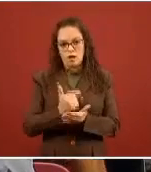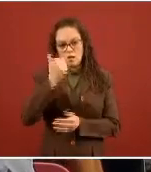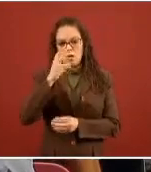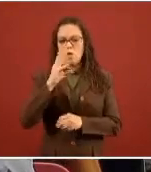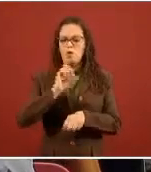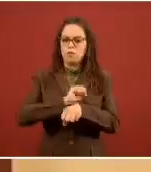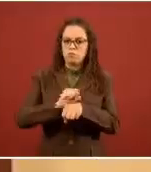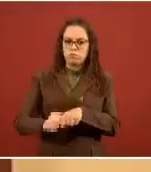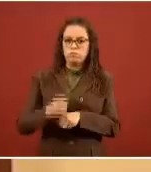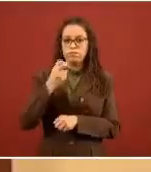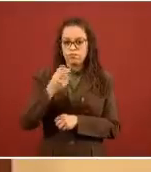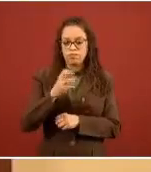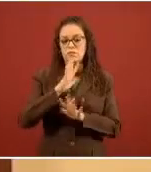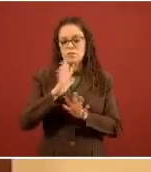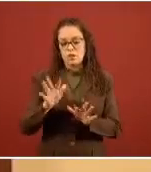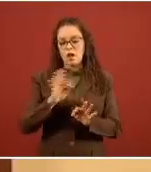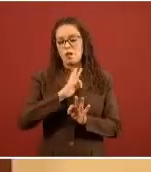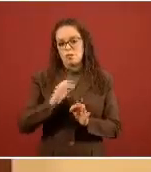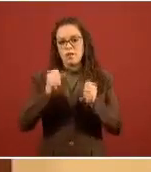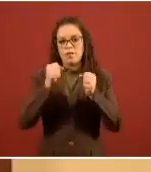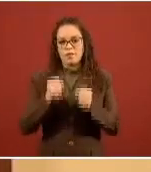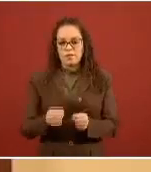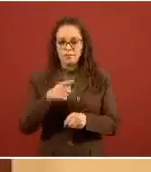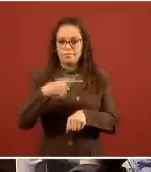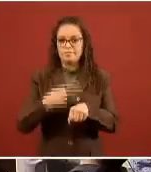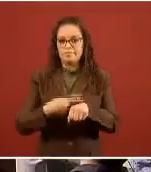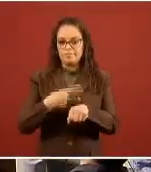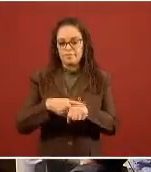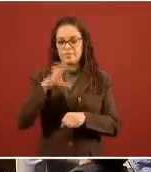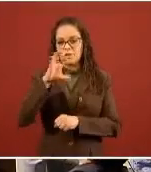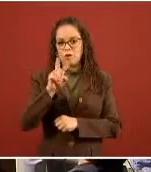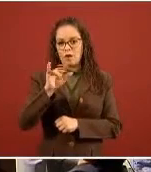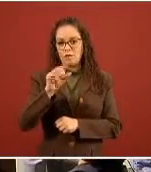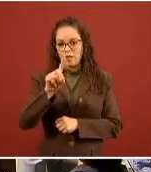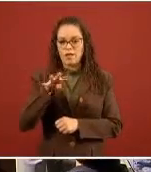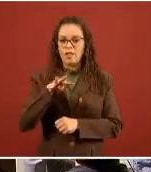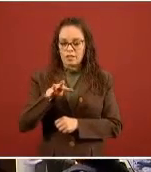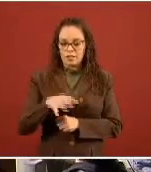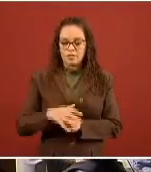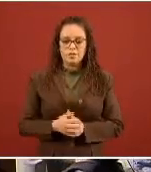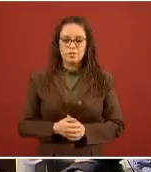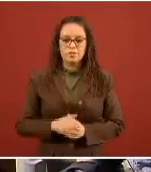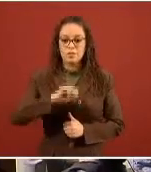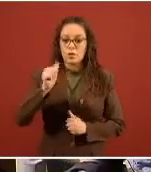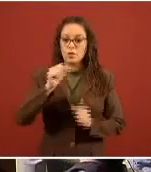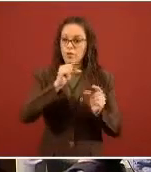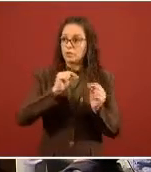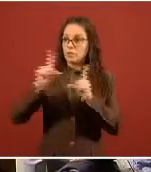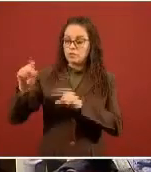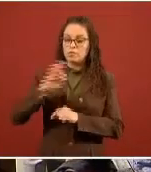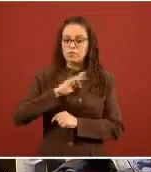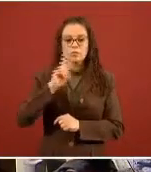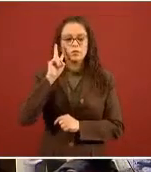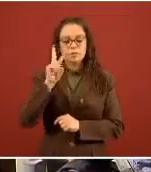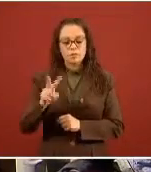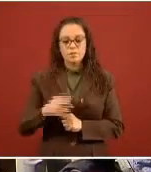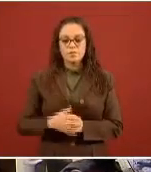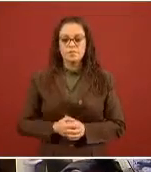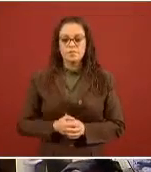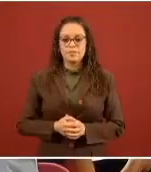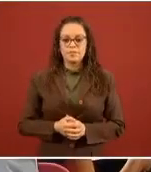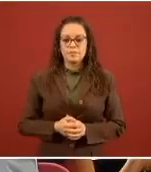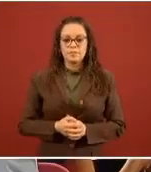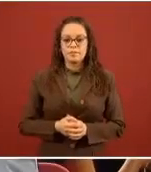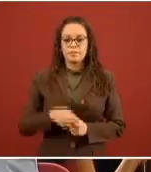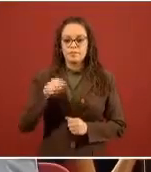confirmadas para COVID-19. En la siguiente diapositiva tenemos la curva epidémica